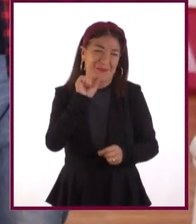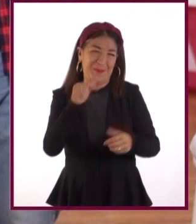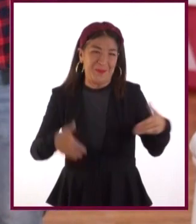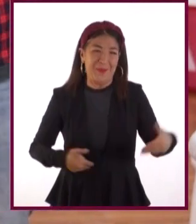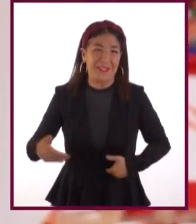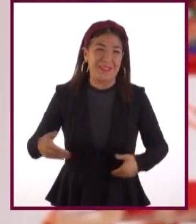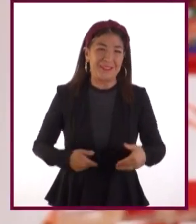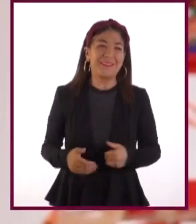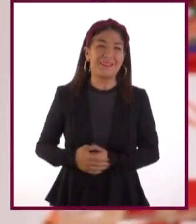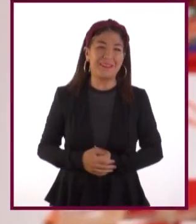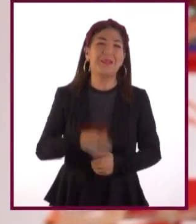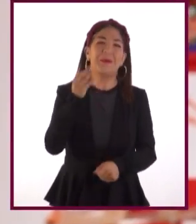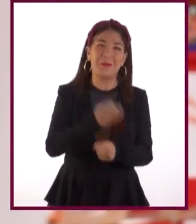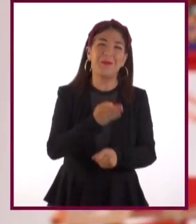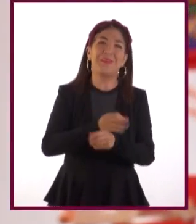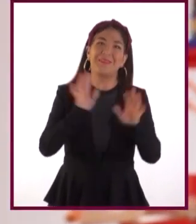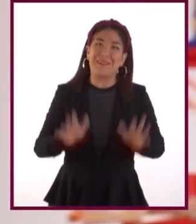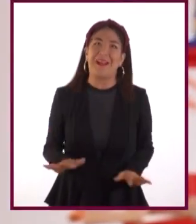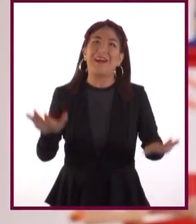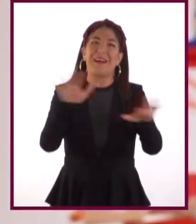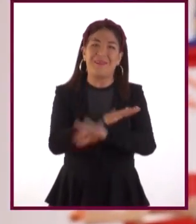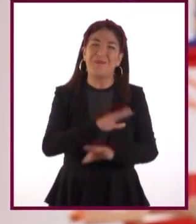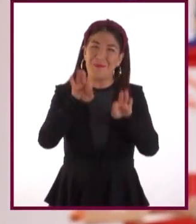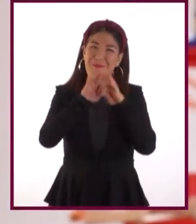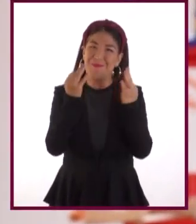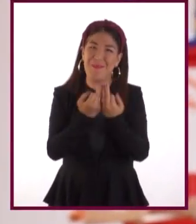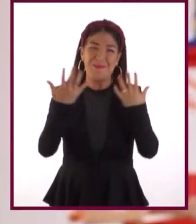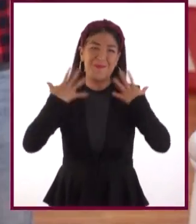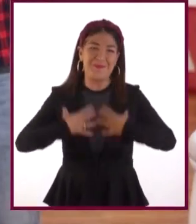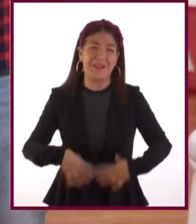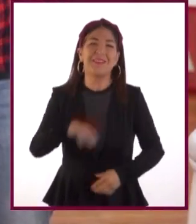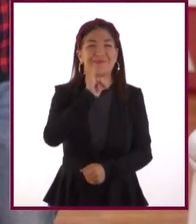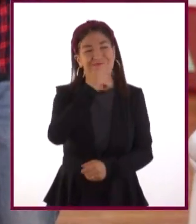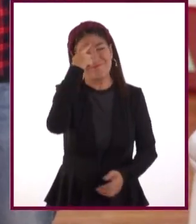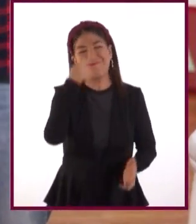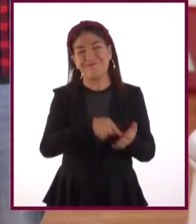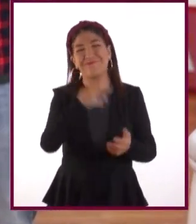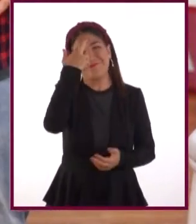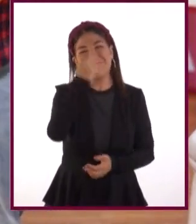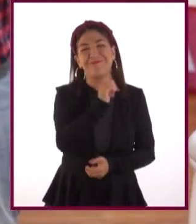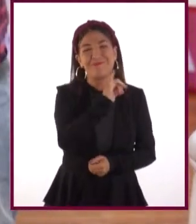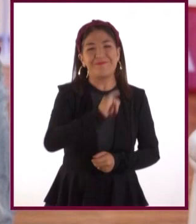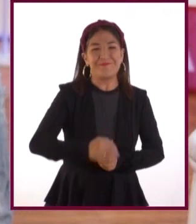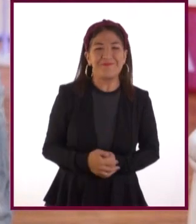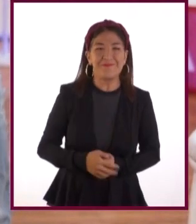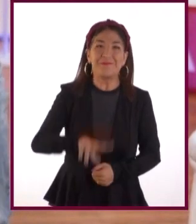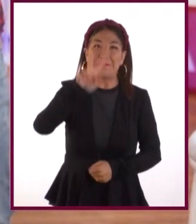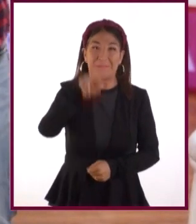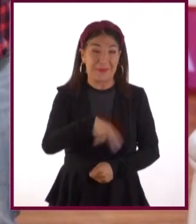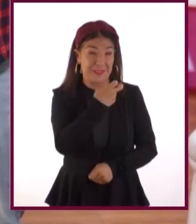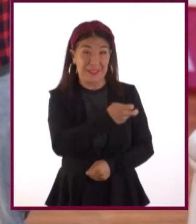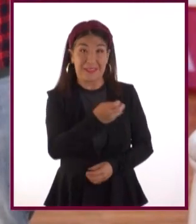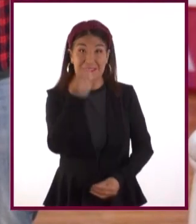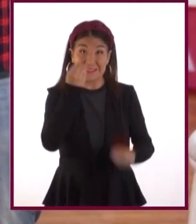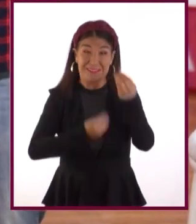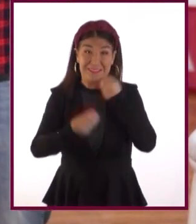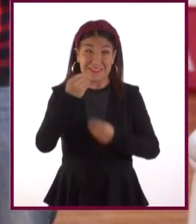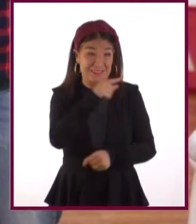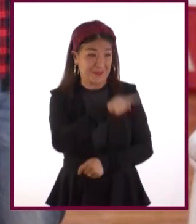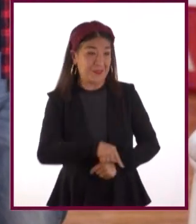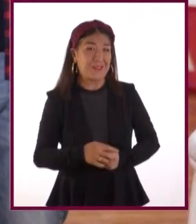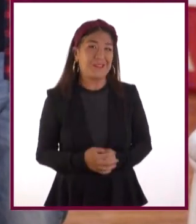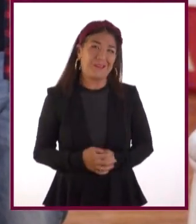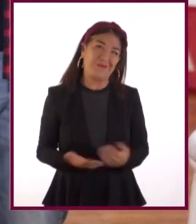poquito incómoda. Qué bueno que hemos cambiado la manera en cómo nos vestimos. Bueno, creo que tienes razón, ¿eh? La verdad es